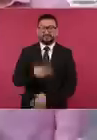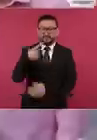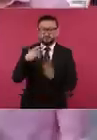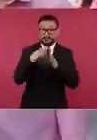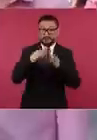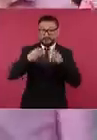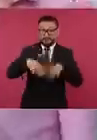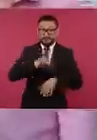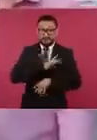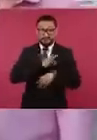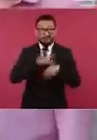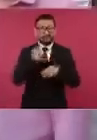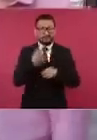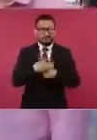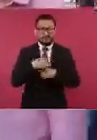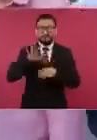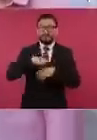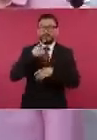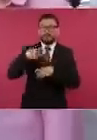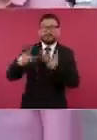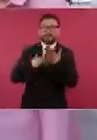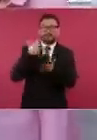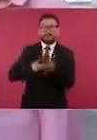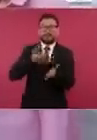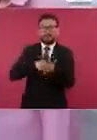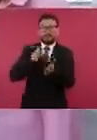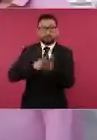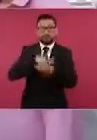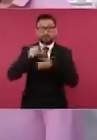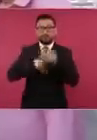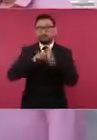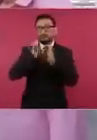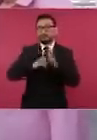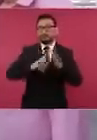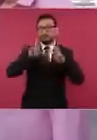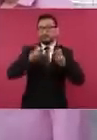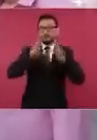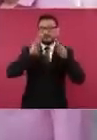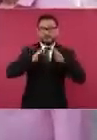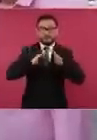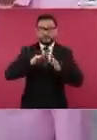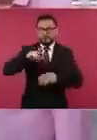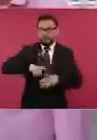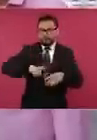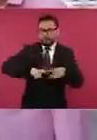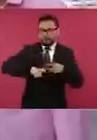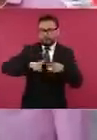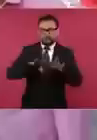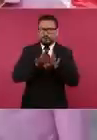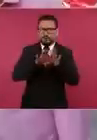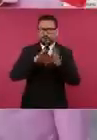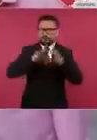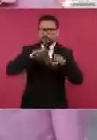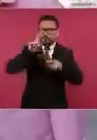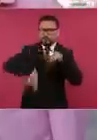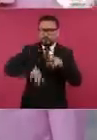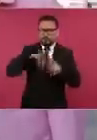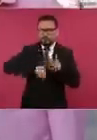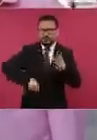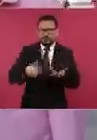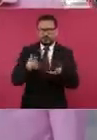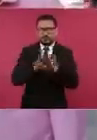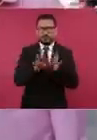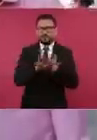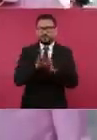casa? Por todo lo que están haciendo en las reformas, lo de la vivienda. O sea, ¿cómo que el gobierno va a agarrar? O sea, no